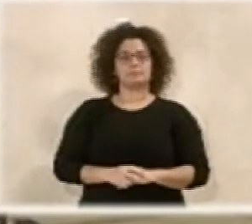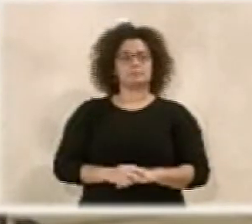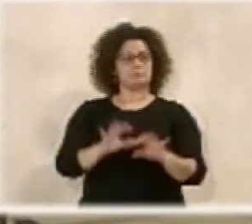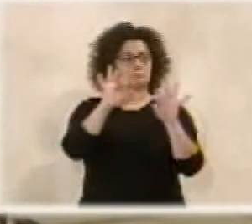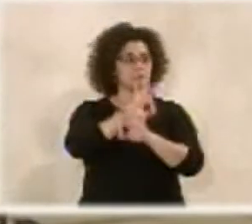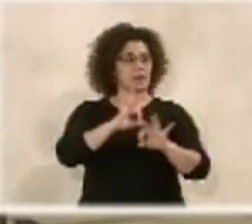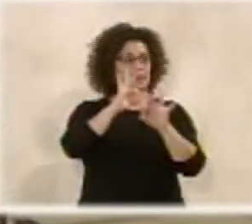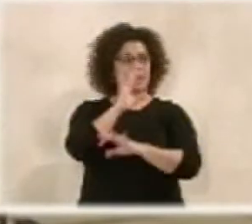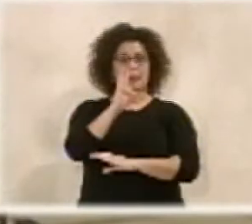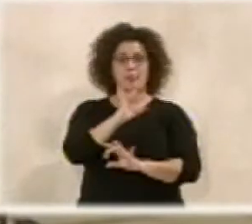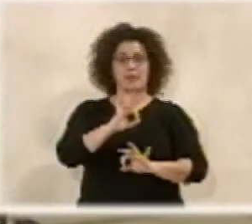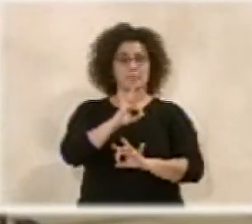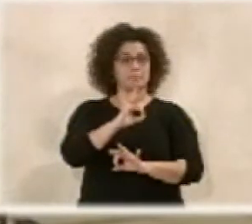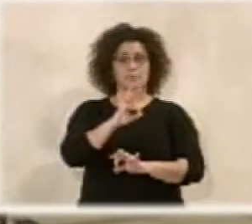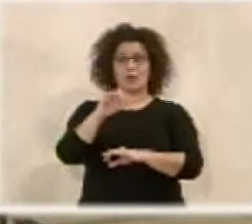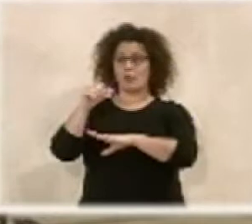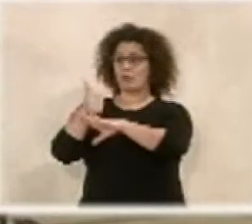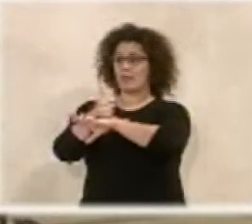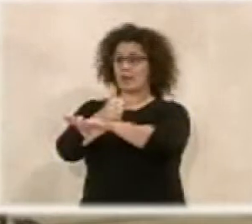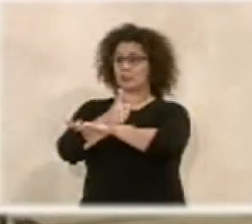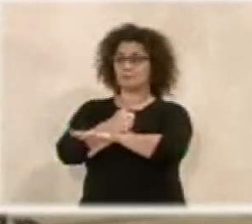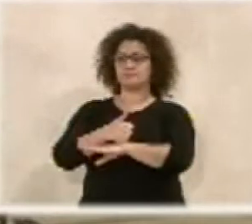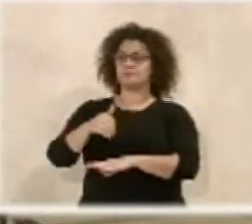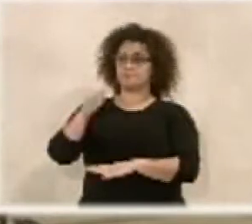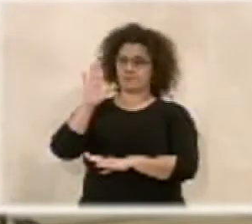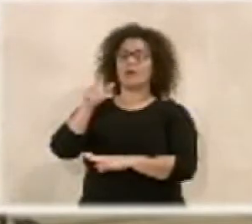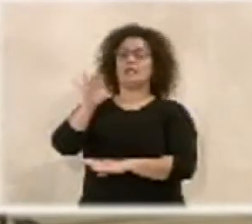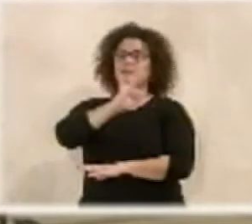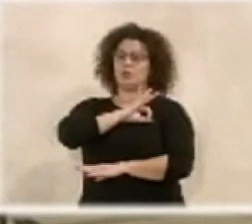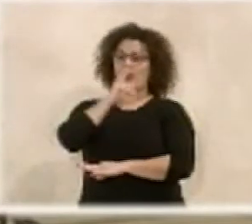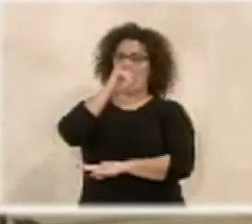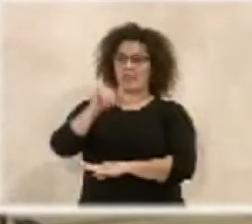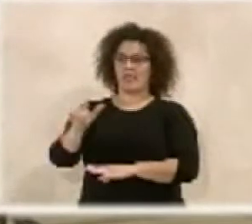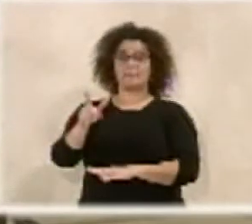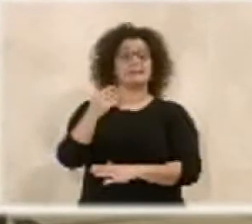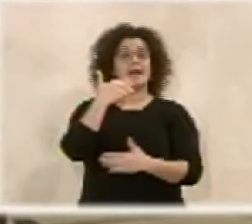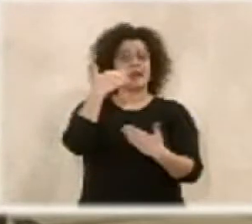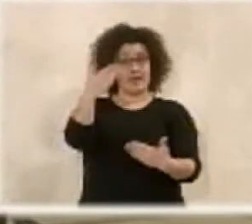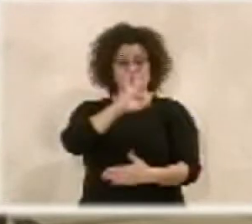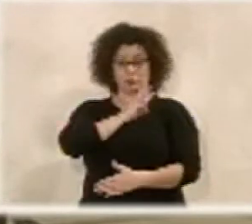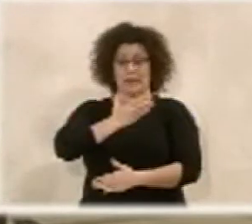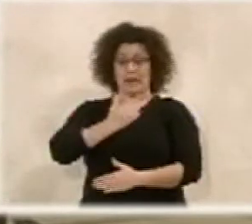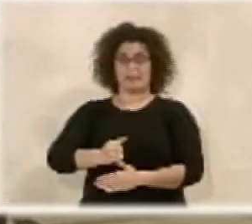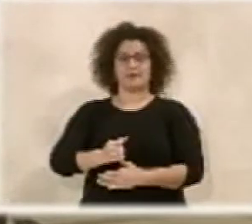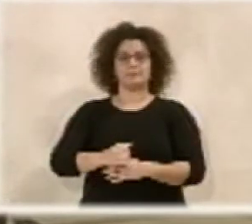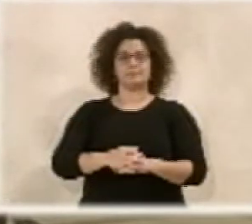Ninguna. Izquierda Unida, Partido Ciudadano. Señor Hernández. Sí, gracias, señor alcalde.